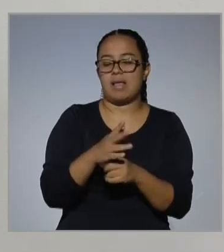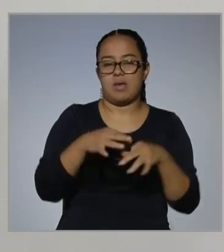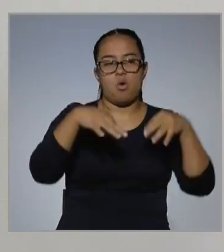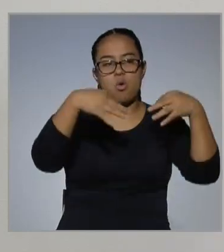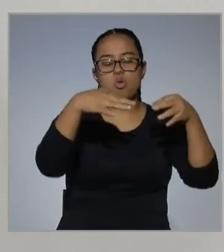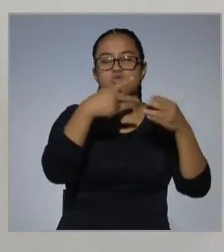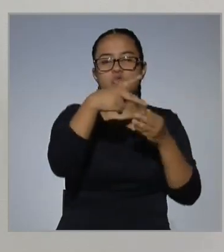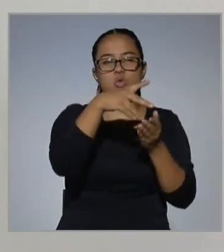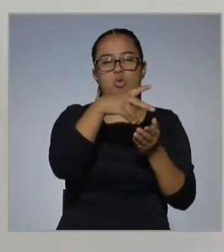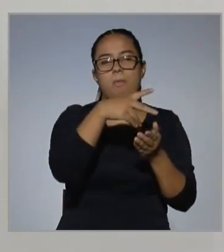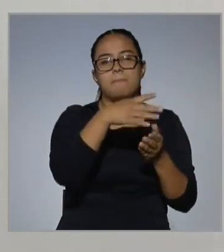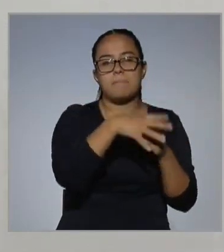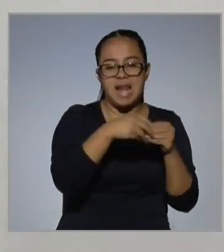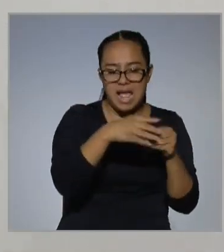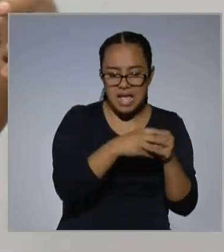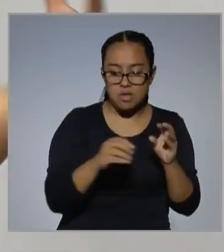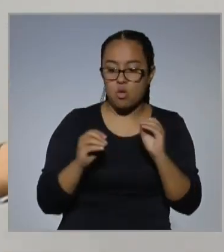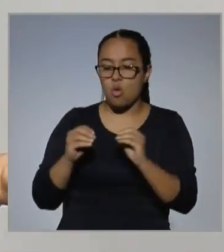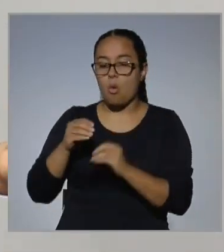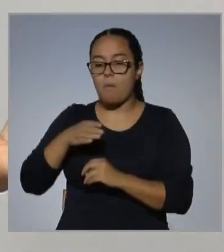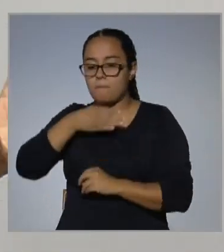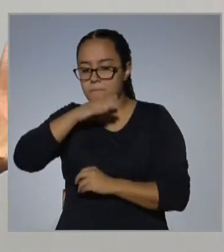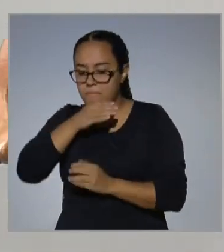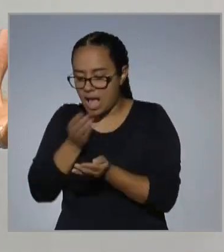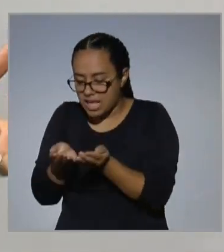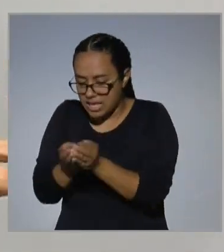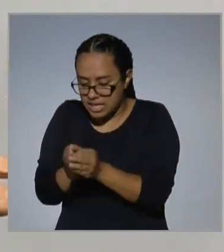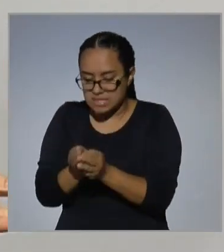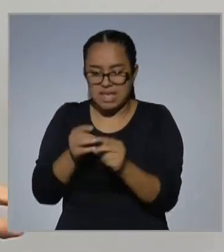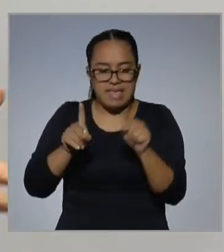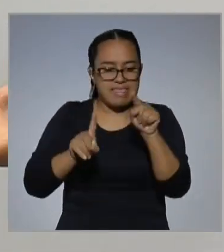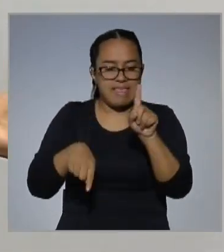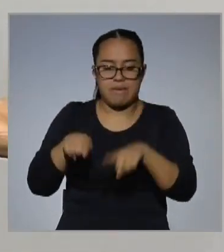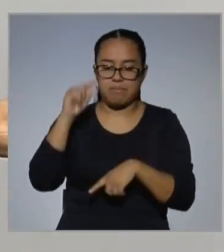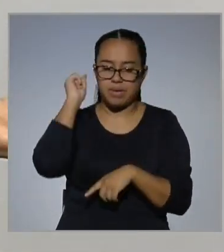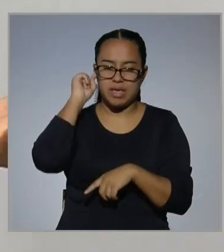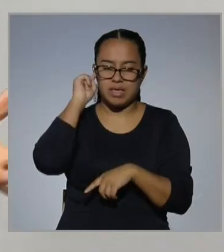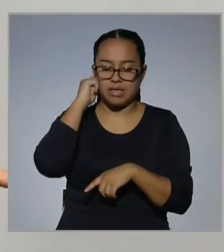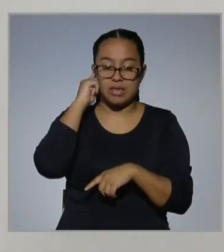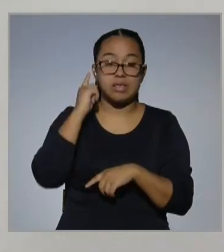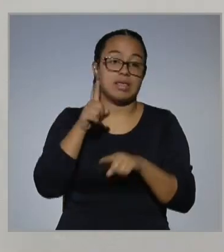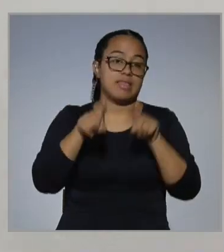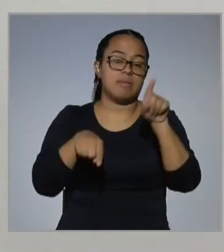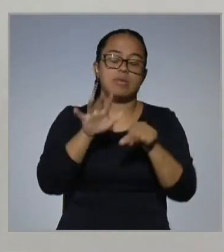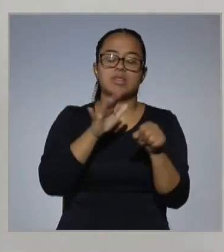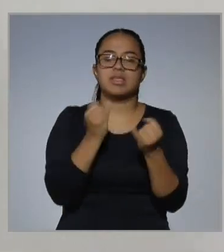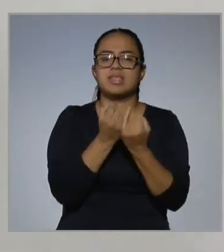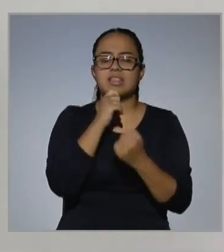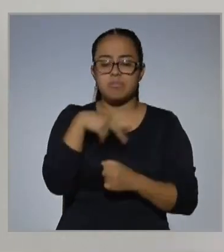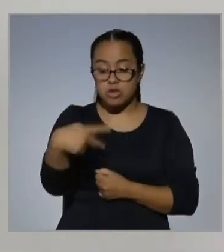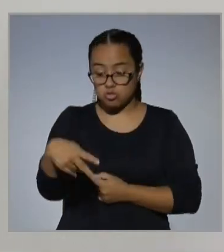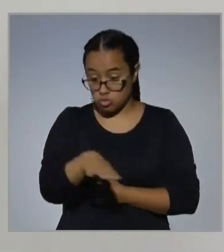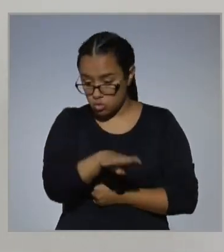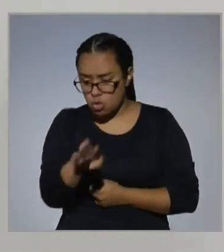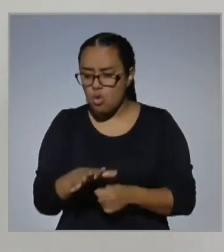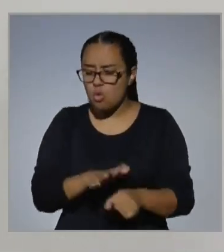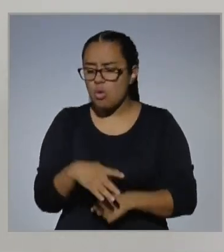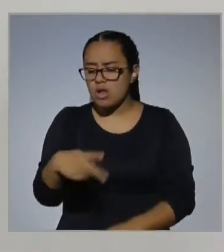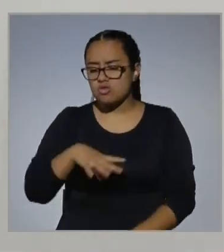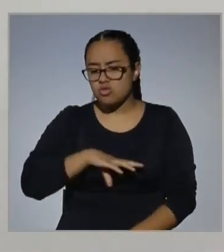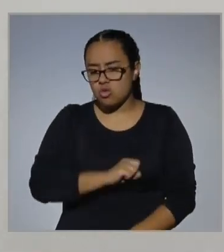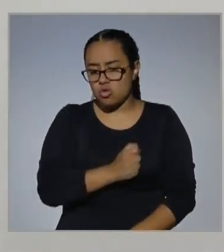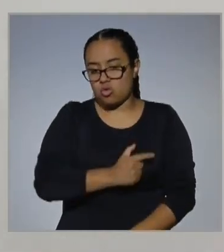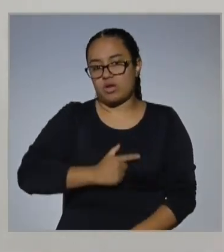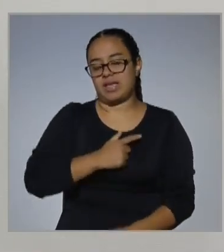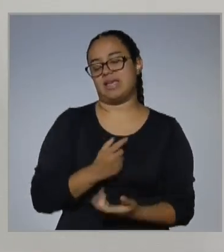otra parte de hoja de maíz, bueno, pues depende de la región y de lo que, además de lo que le gustaba al difunto, que eso